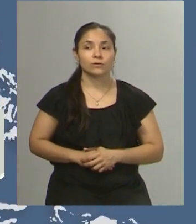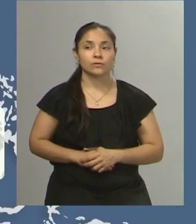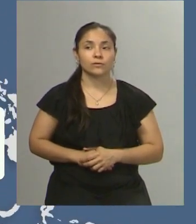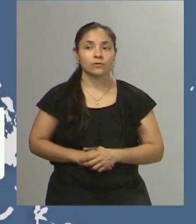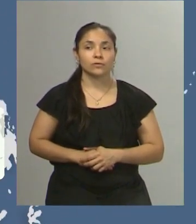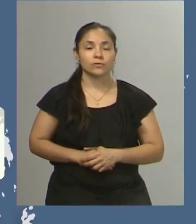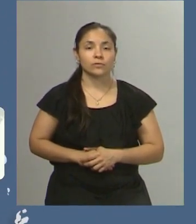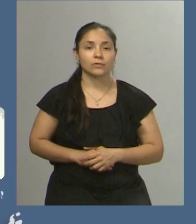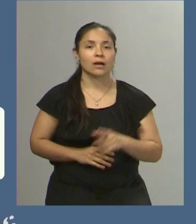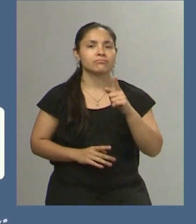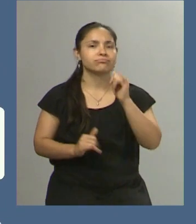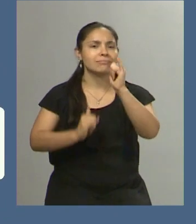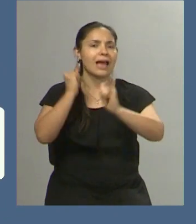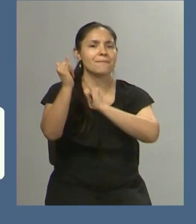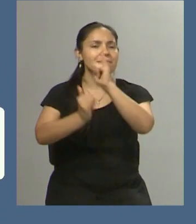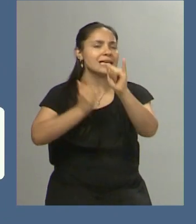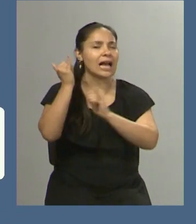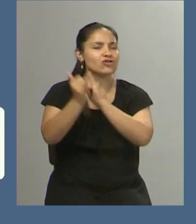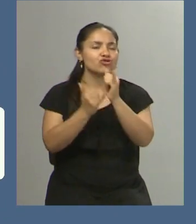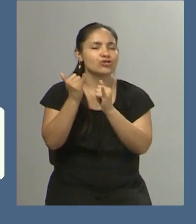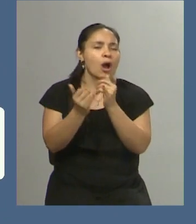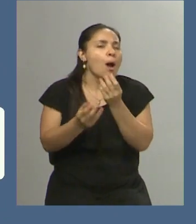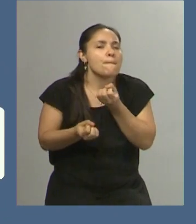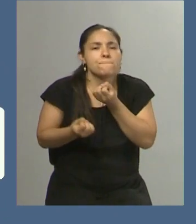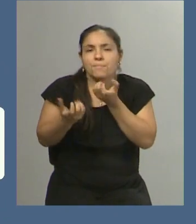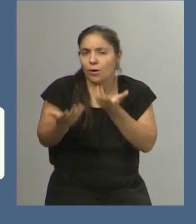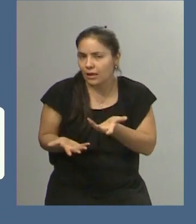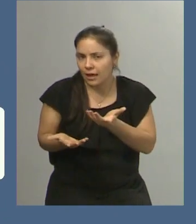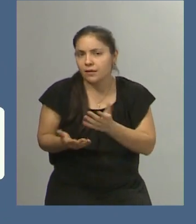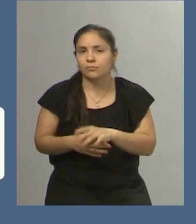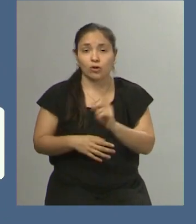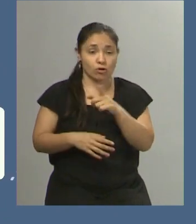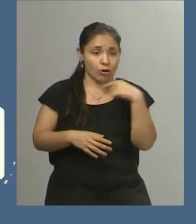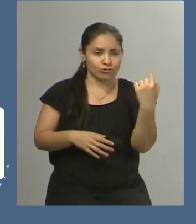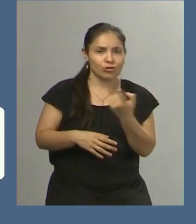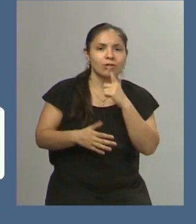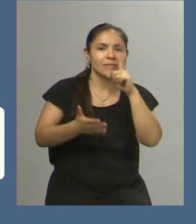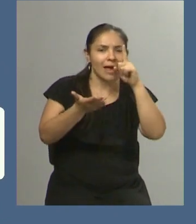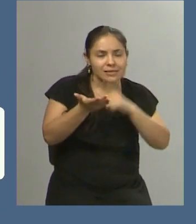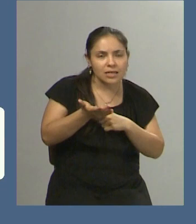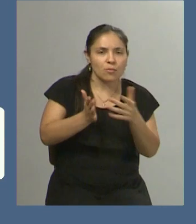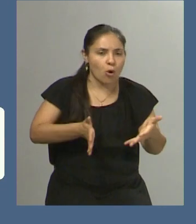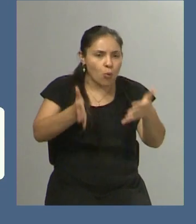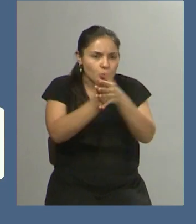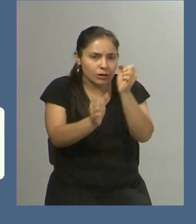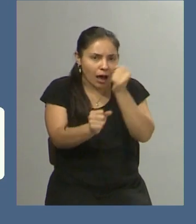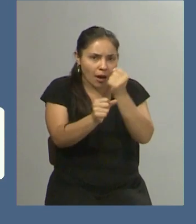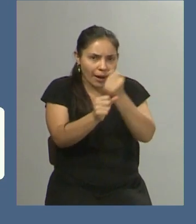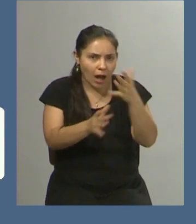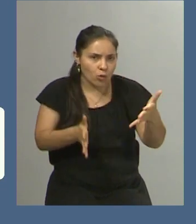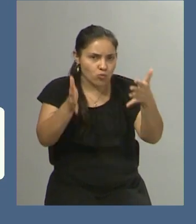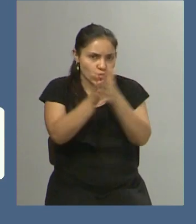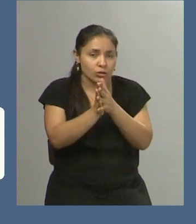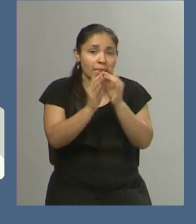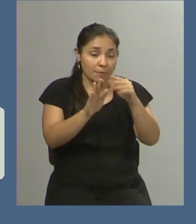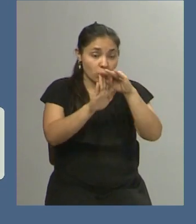está por el lado de que, por un lado, hemos decidido trabajar juntos y hemos puesto normas que